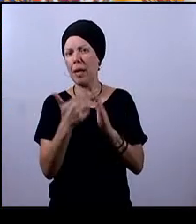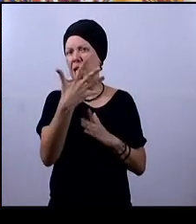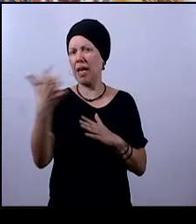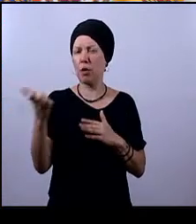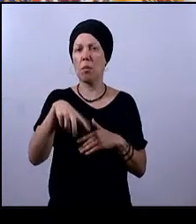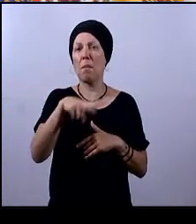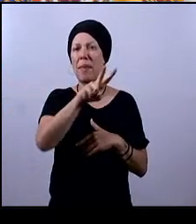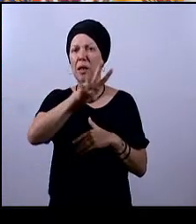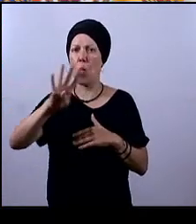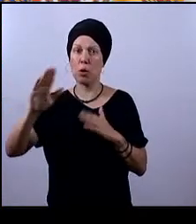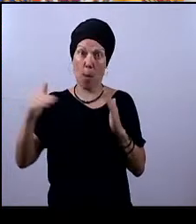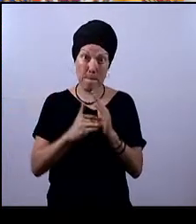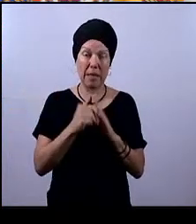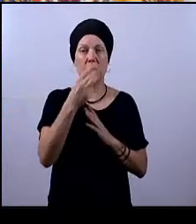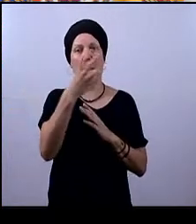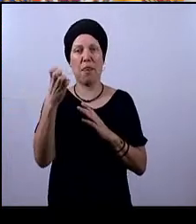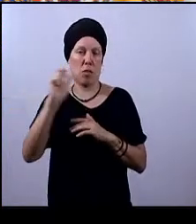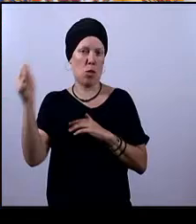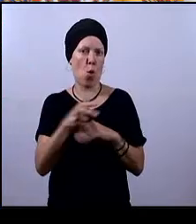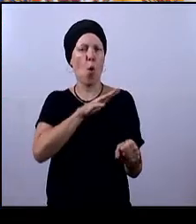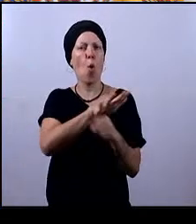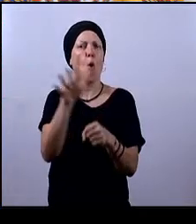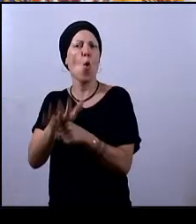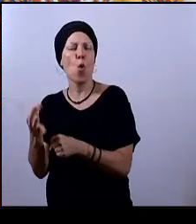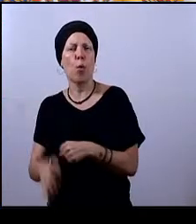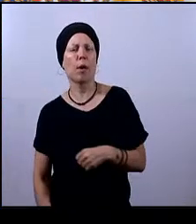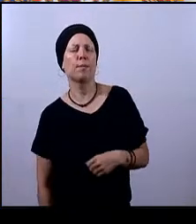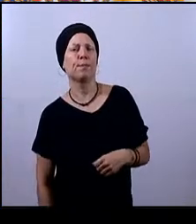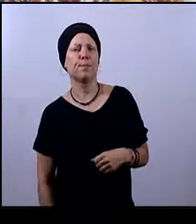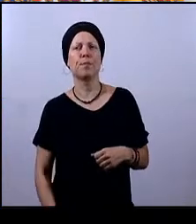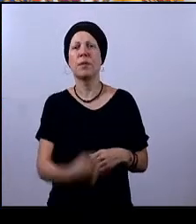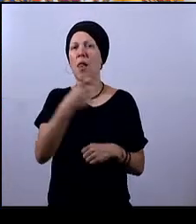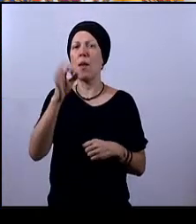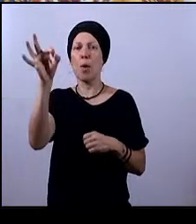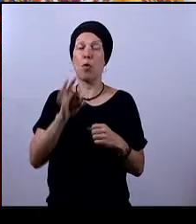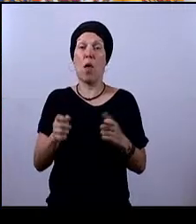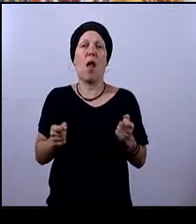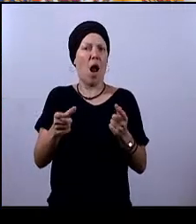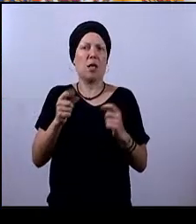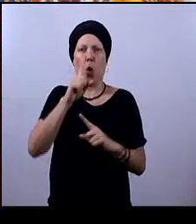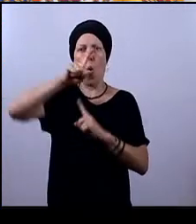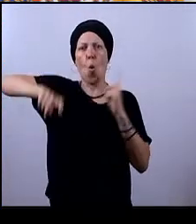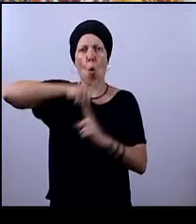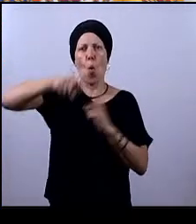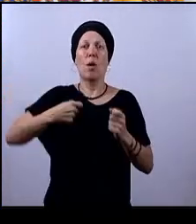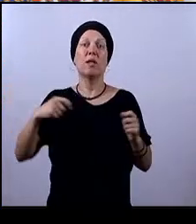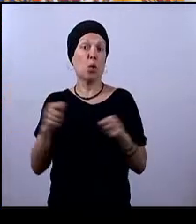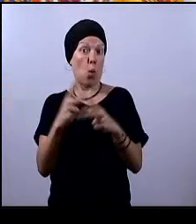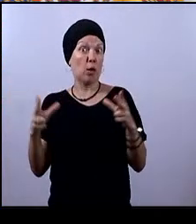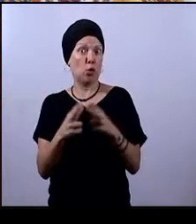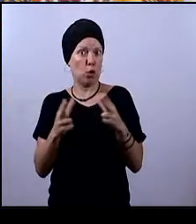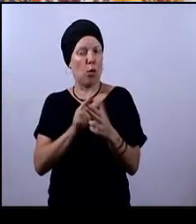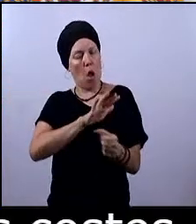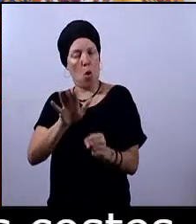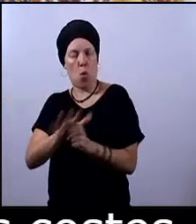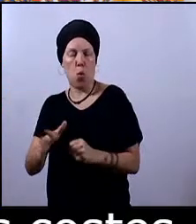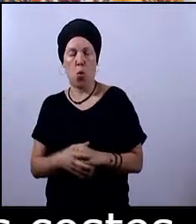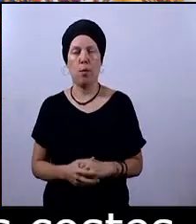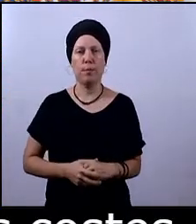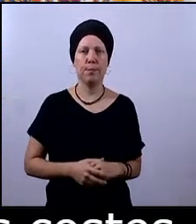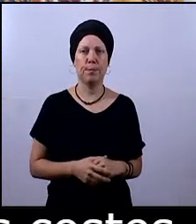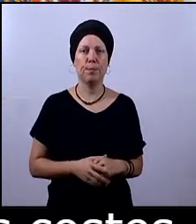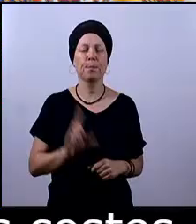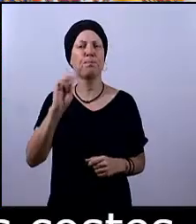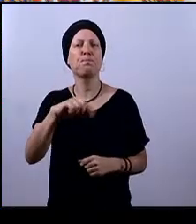y 24.300 euros, cubren el 100% de los costes anuales de la Seguridad Social.